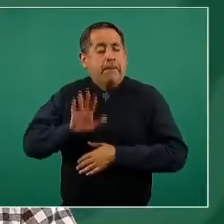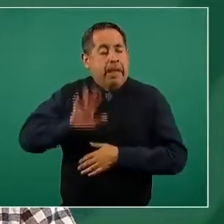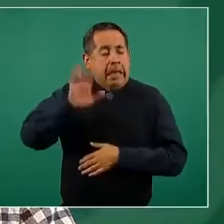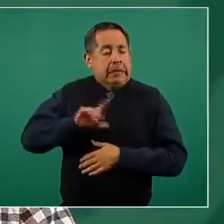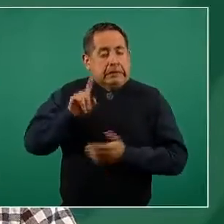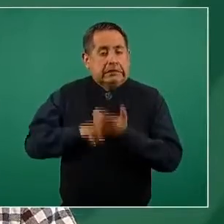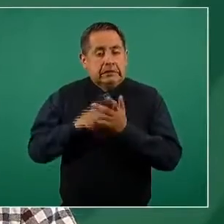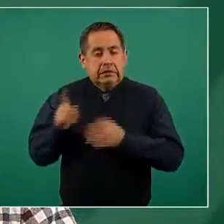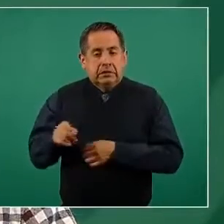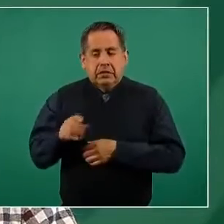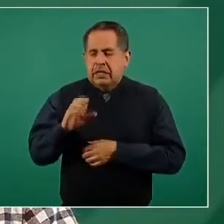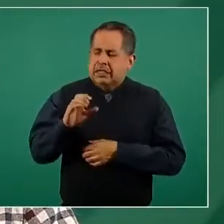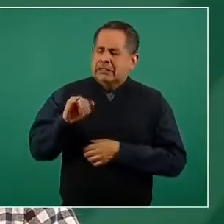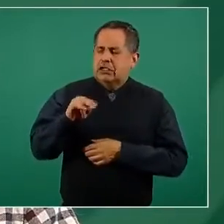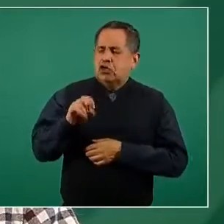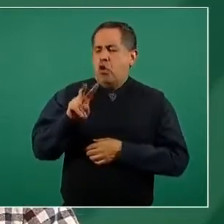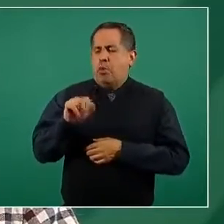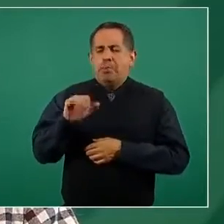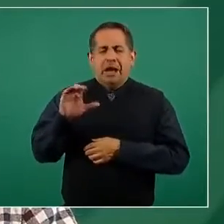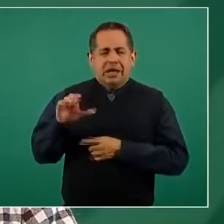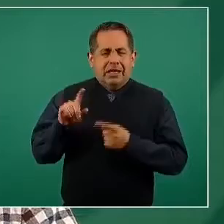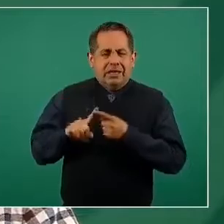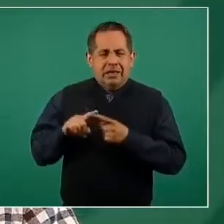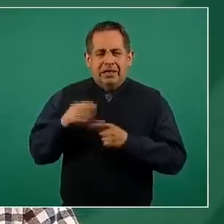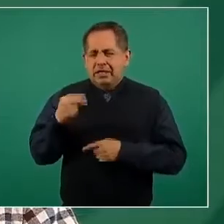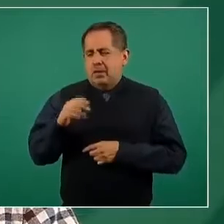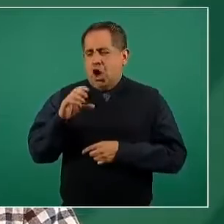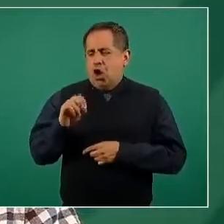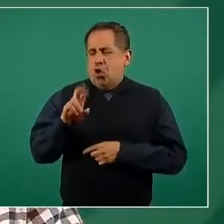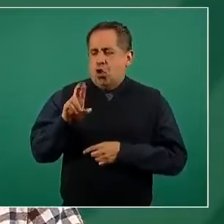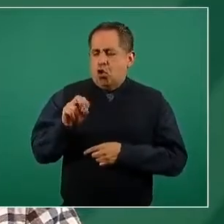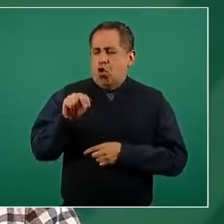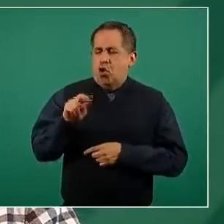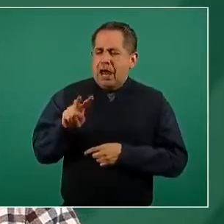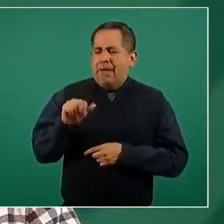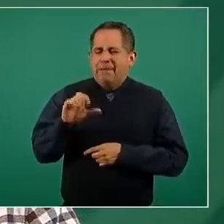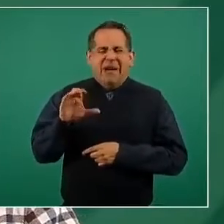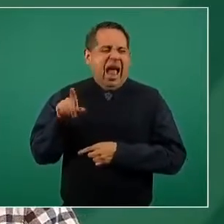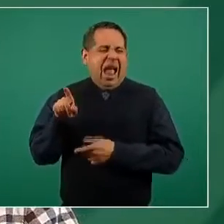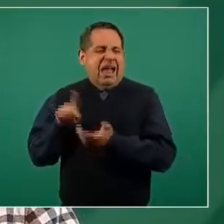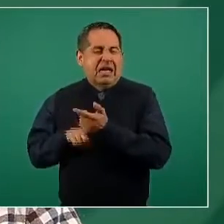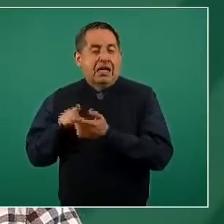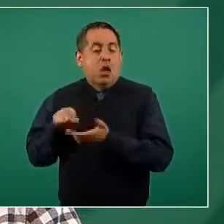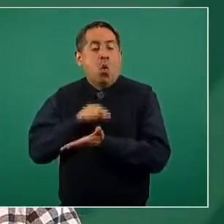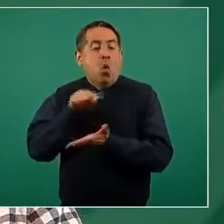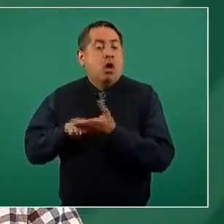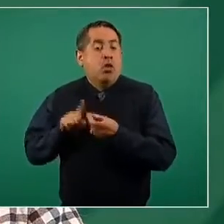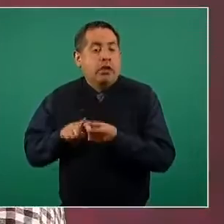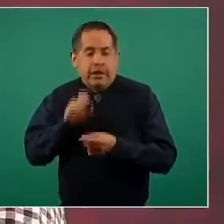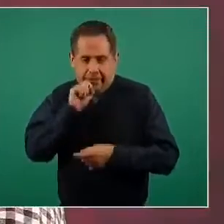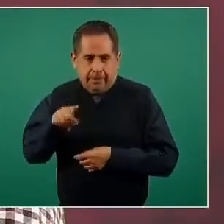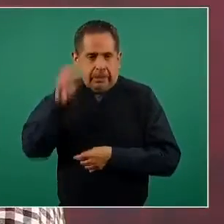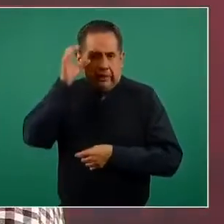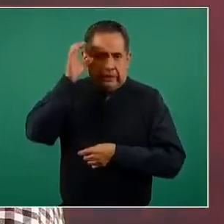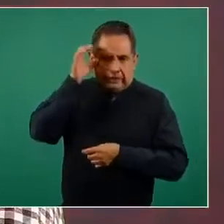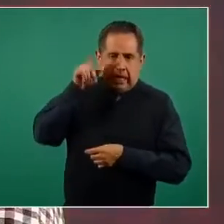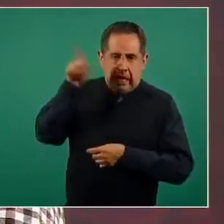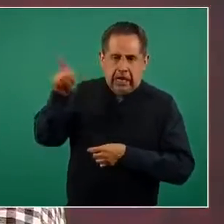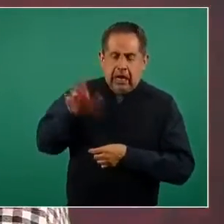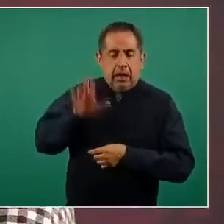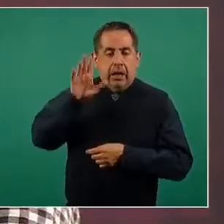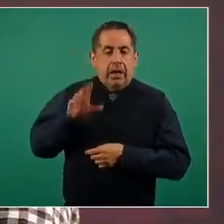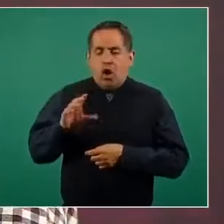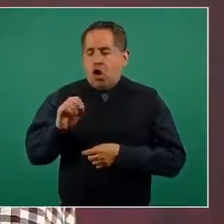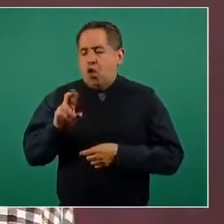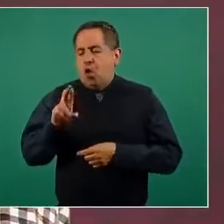la vacuna de Sinovac, que se llama Coronavac. Sinovac es una empresa asentada en China y Coronavac es una